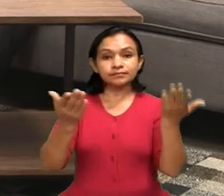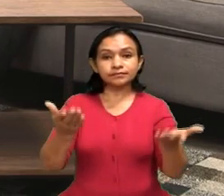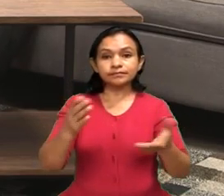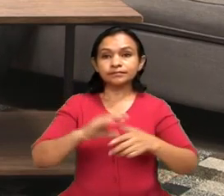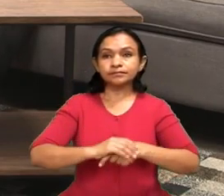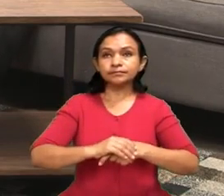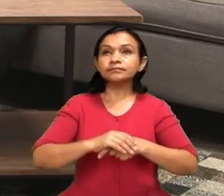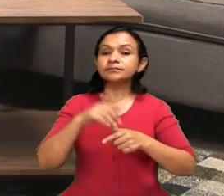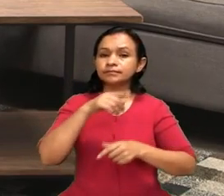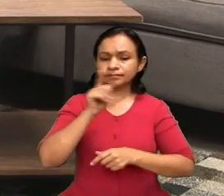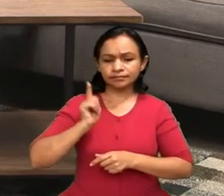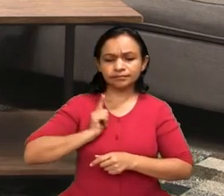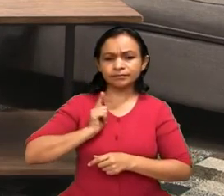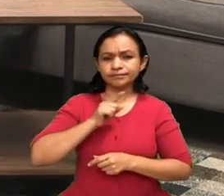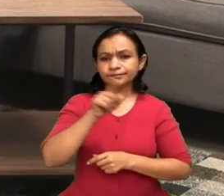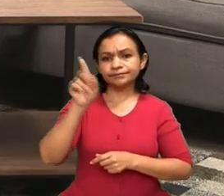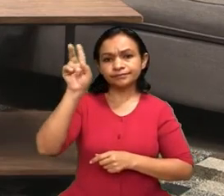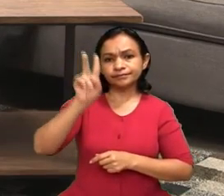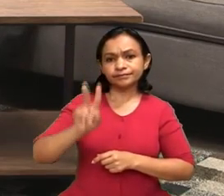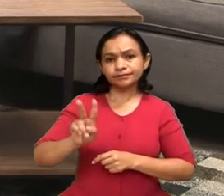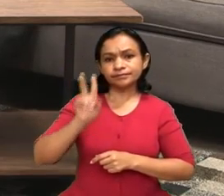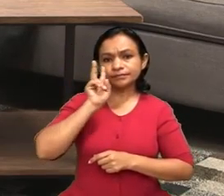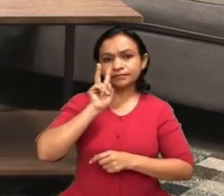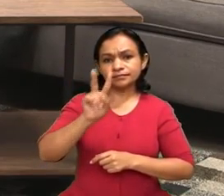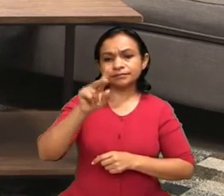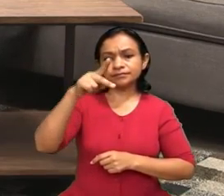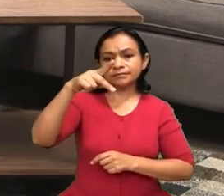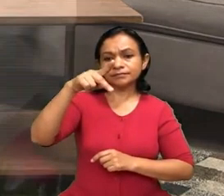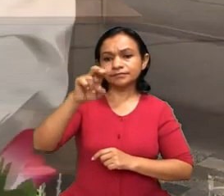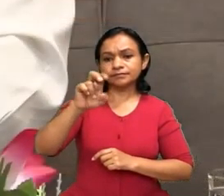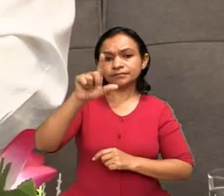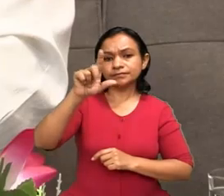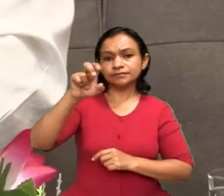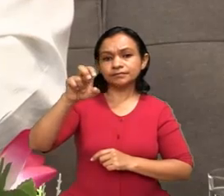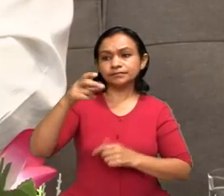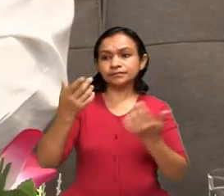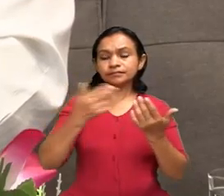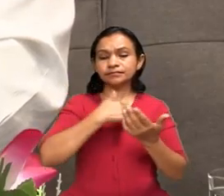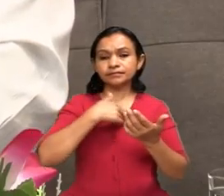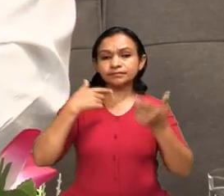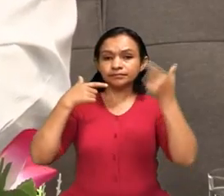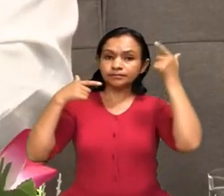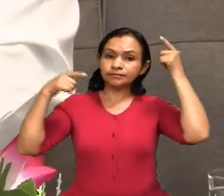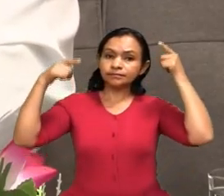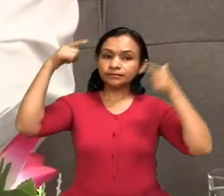Y ahí están. Y ahí aparecen los peleles, que decía Sandino.